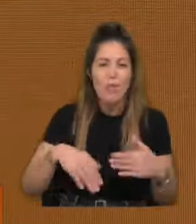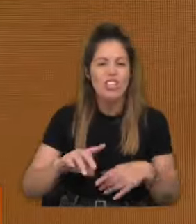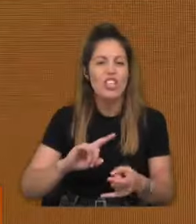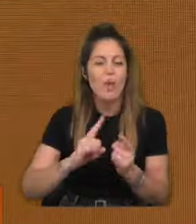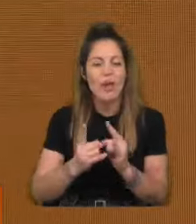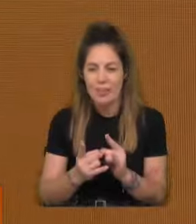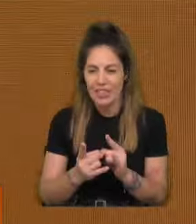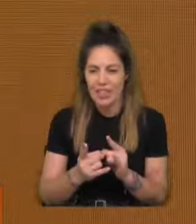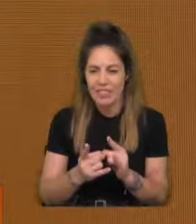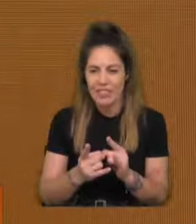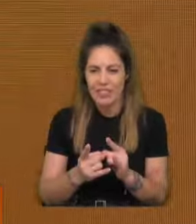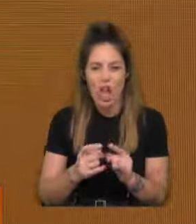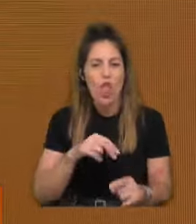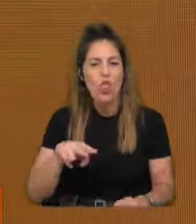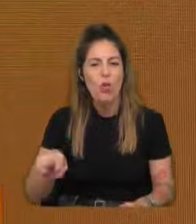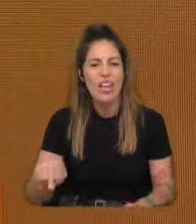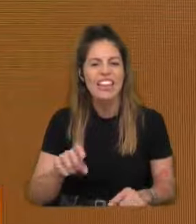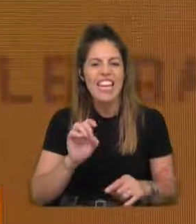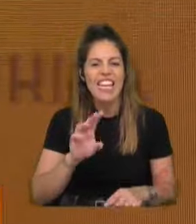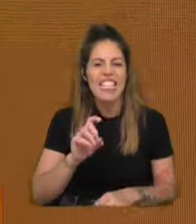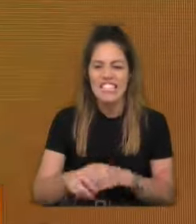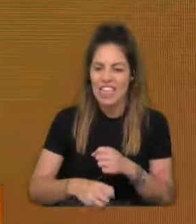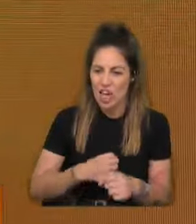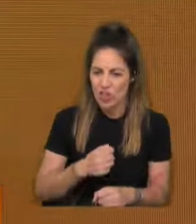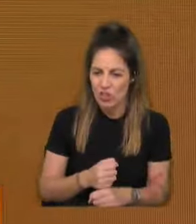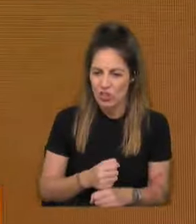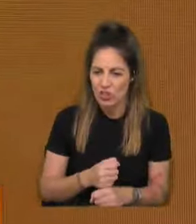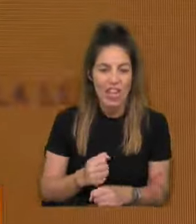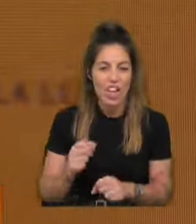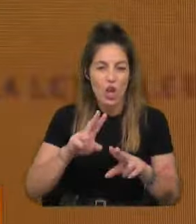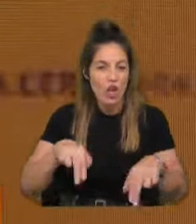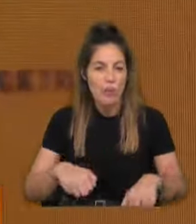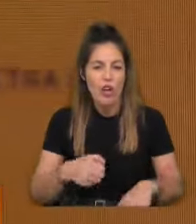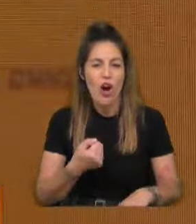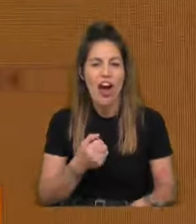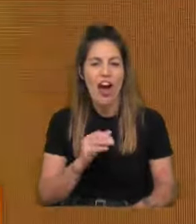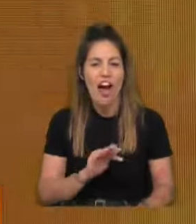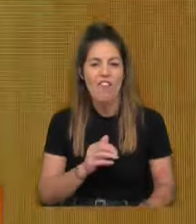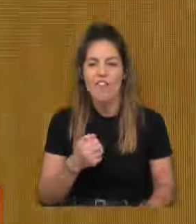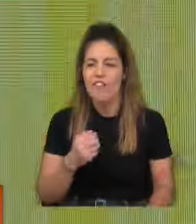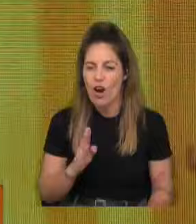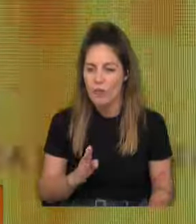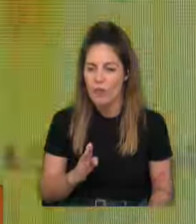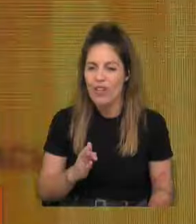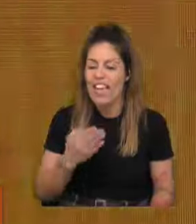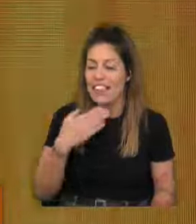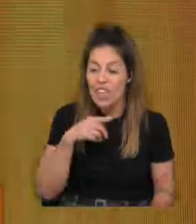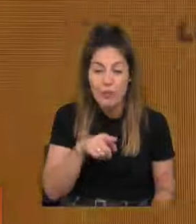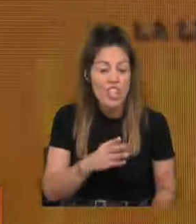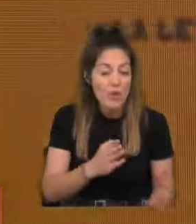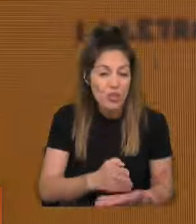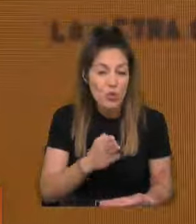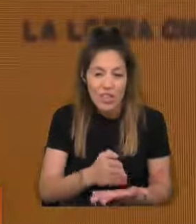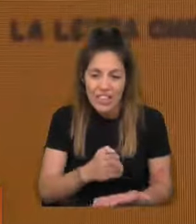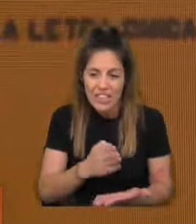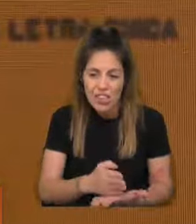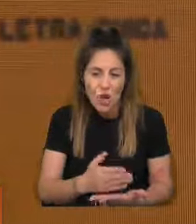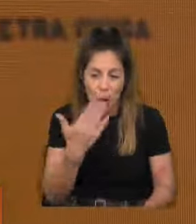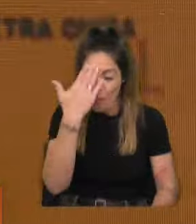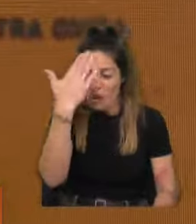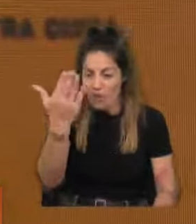parlamentarias Durante los 15 años y no eliminó la safap y entendemos que estaba en su derecho porque el frente